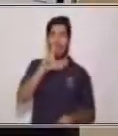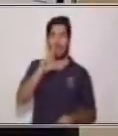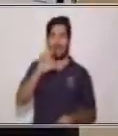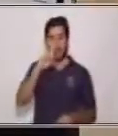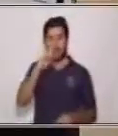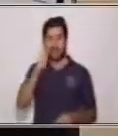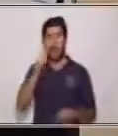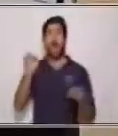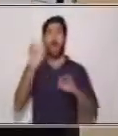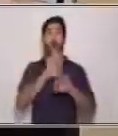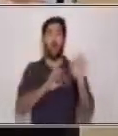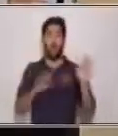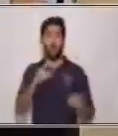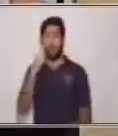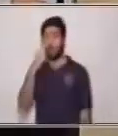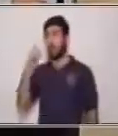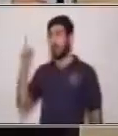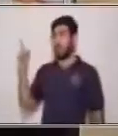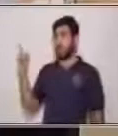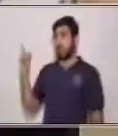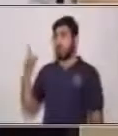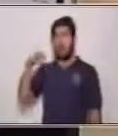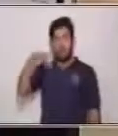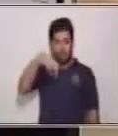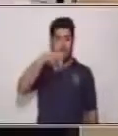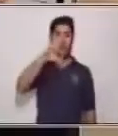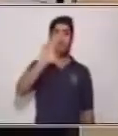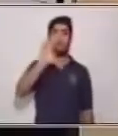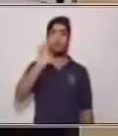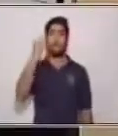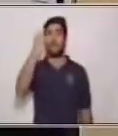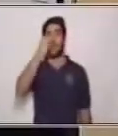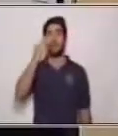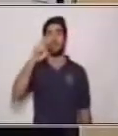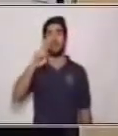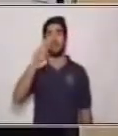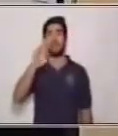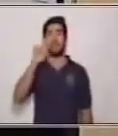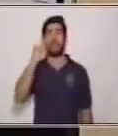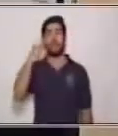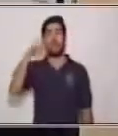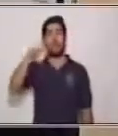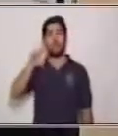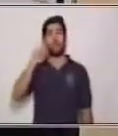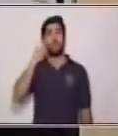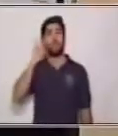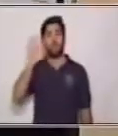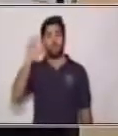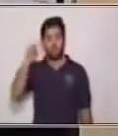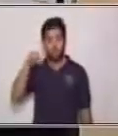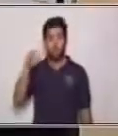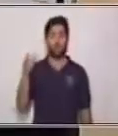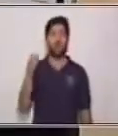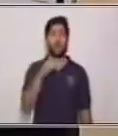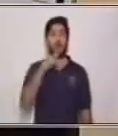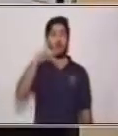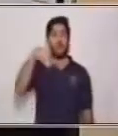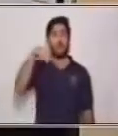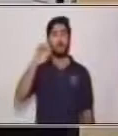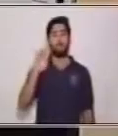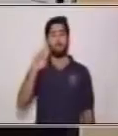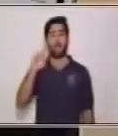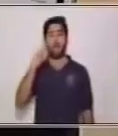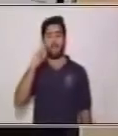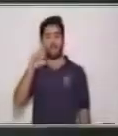médica, ¿sí? Yo te voy a explicar a qué corresponde esta y cómo es la